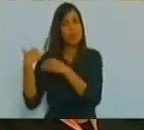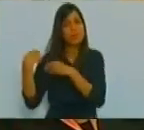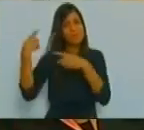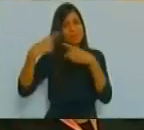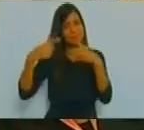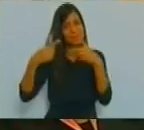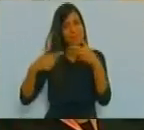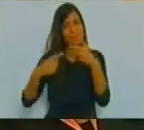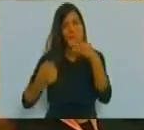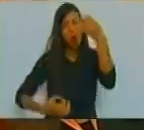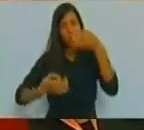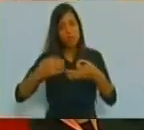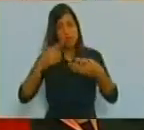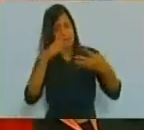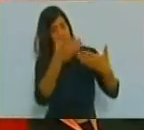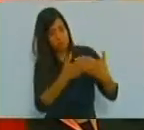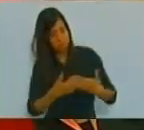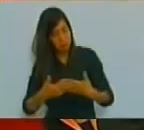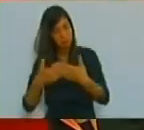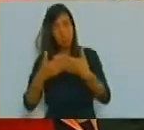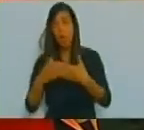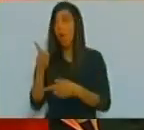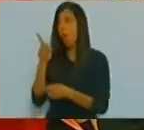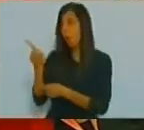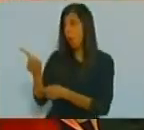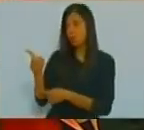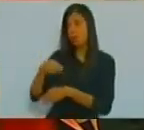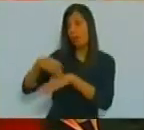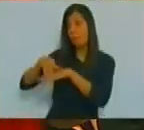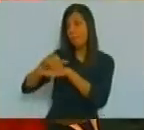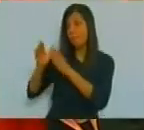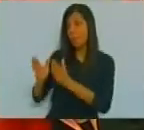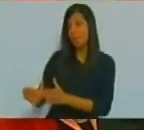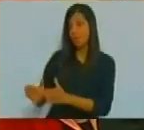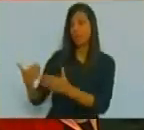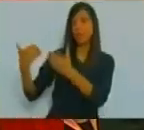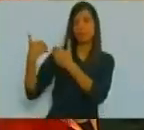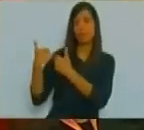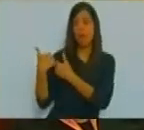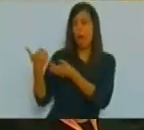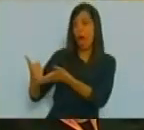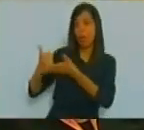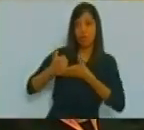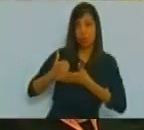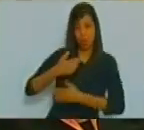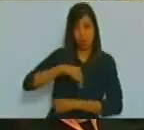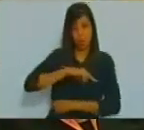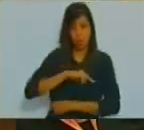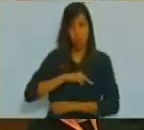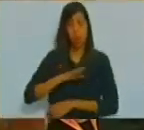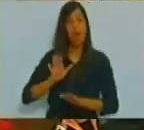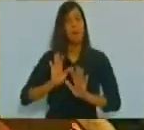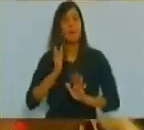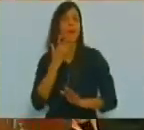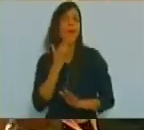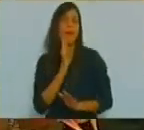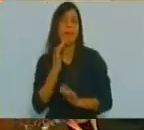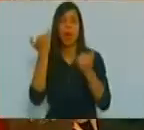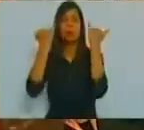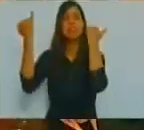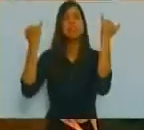jurídico y usted administro nos facilita el trabajo cuando ya trae las